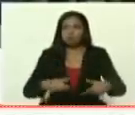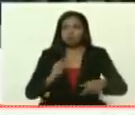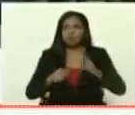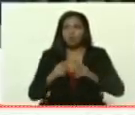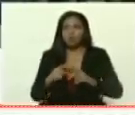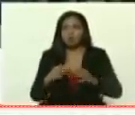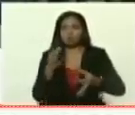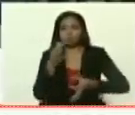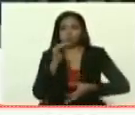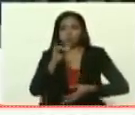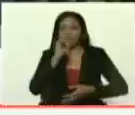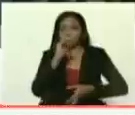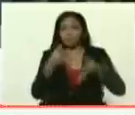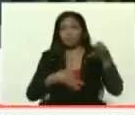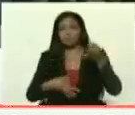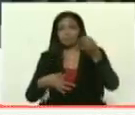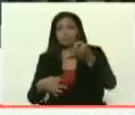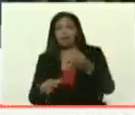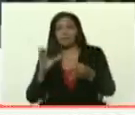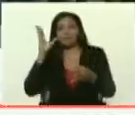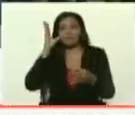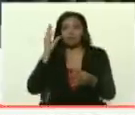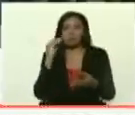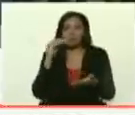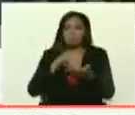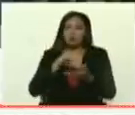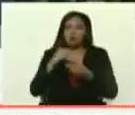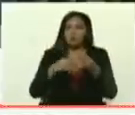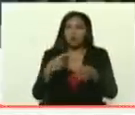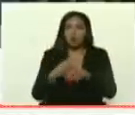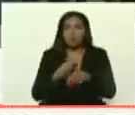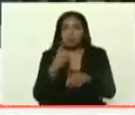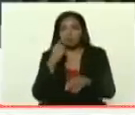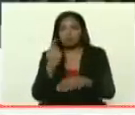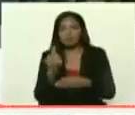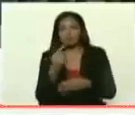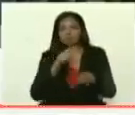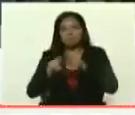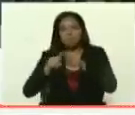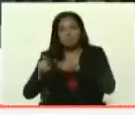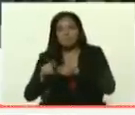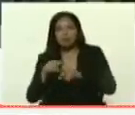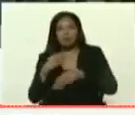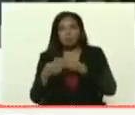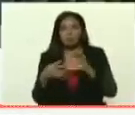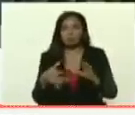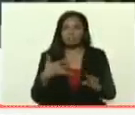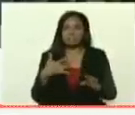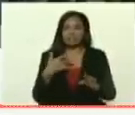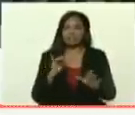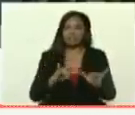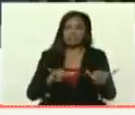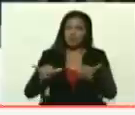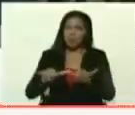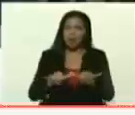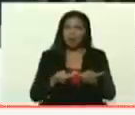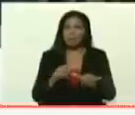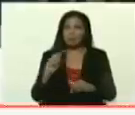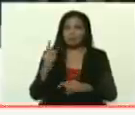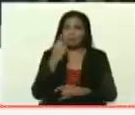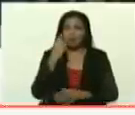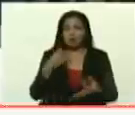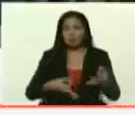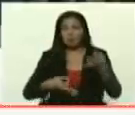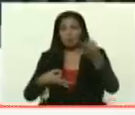Michelle Bachelet? ¿Cómo lo toma el gobierno? Ya han hecho saber las críticas, pero ¿cómo se compatibiliza esto para que prime la propuesta que